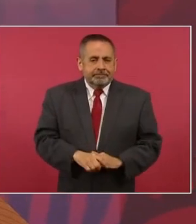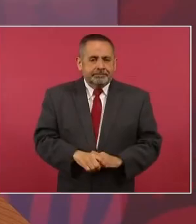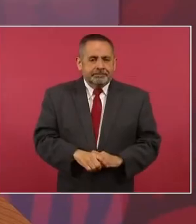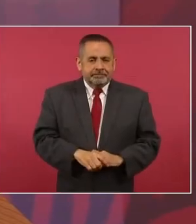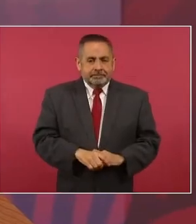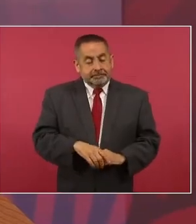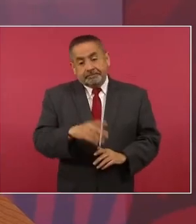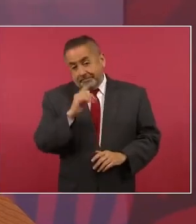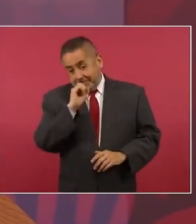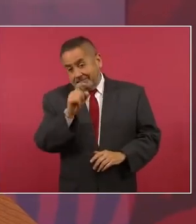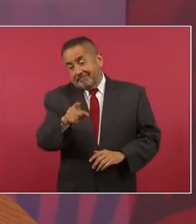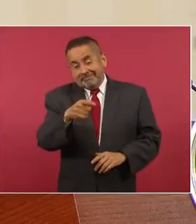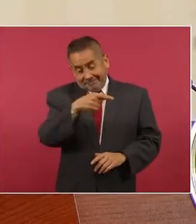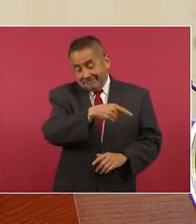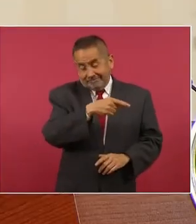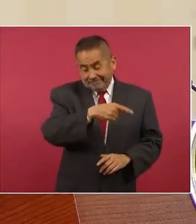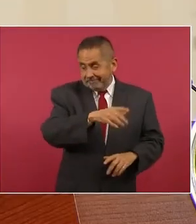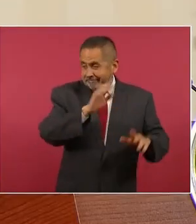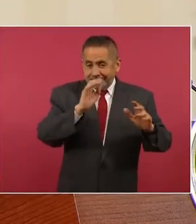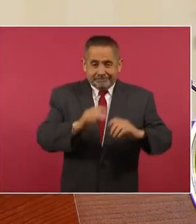Porque esa es otra.